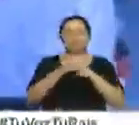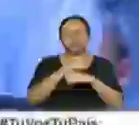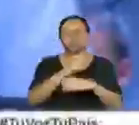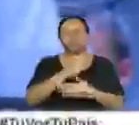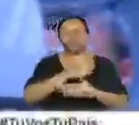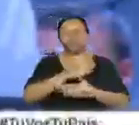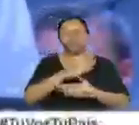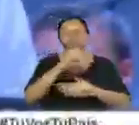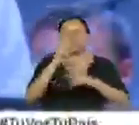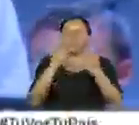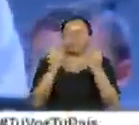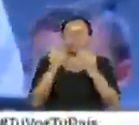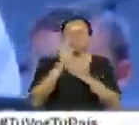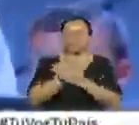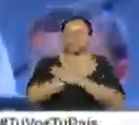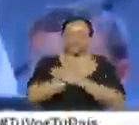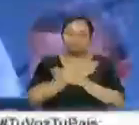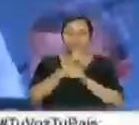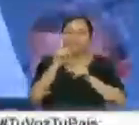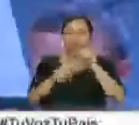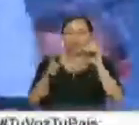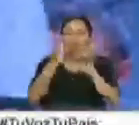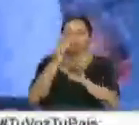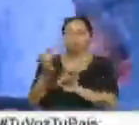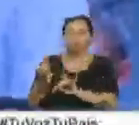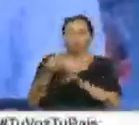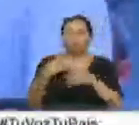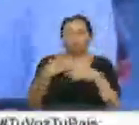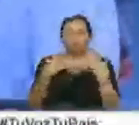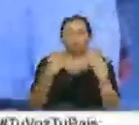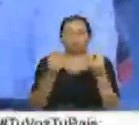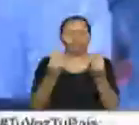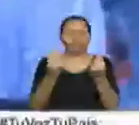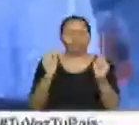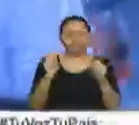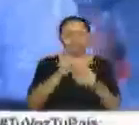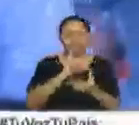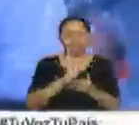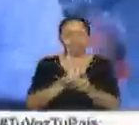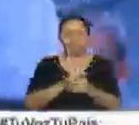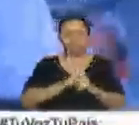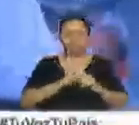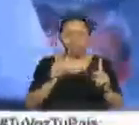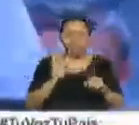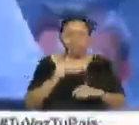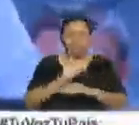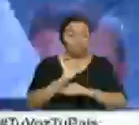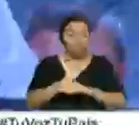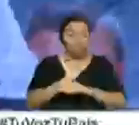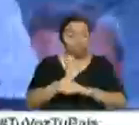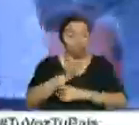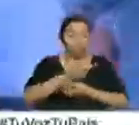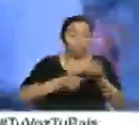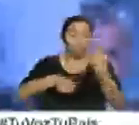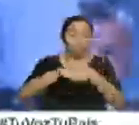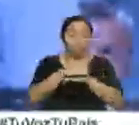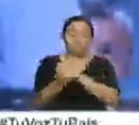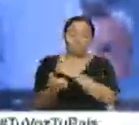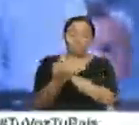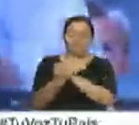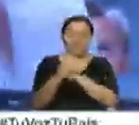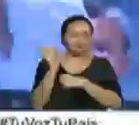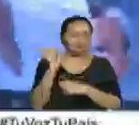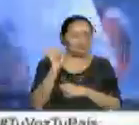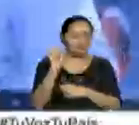queridos, fuimos odiados, pero Ecuador nunca más será ignorado. En